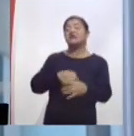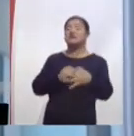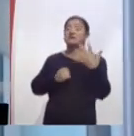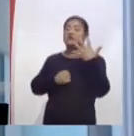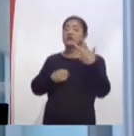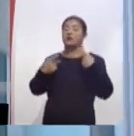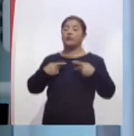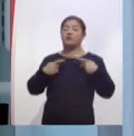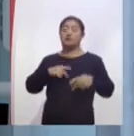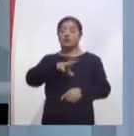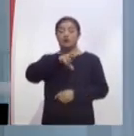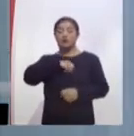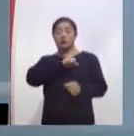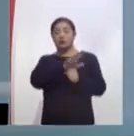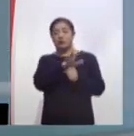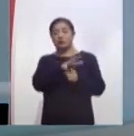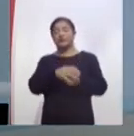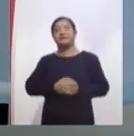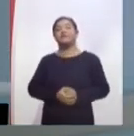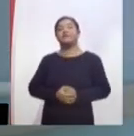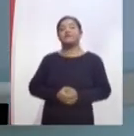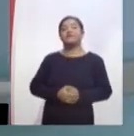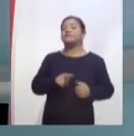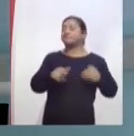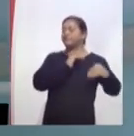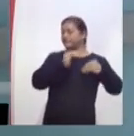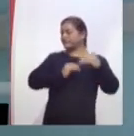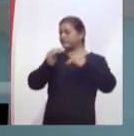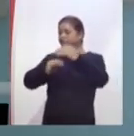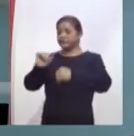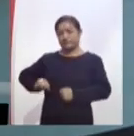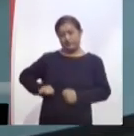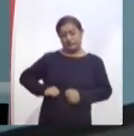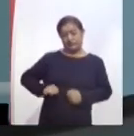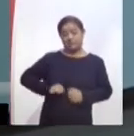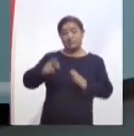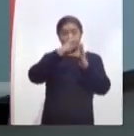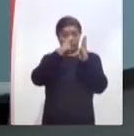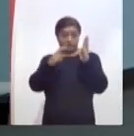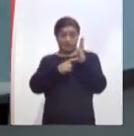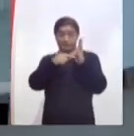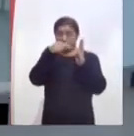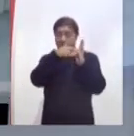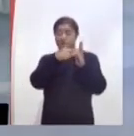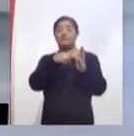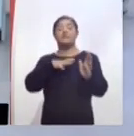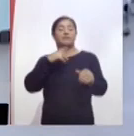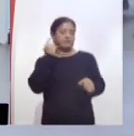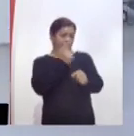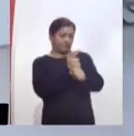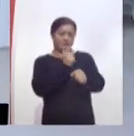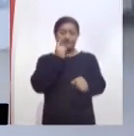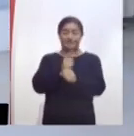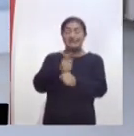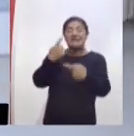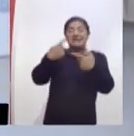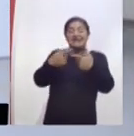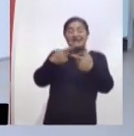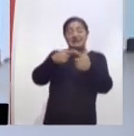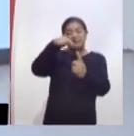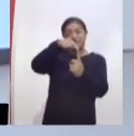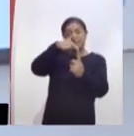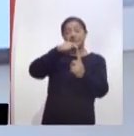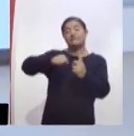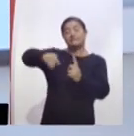con COVID-19. De acuerdo con los protocolos de la Secretaría de Salud del estado, se identificará a los contactos directos del nuevo caso